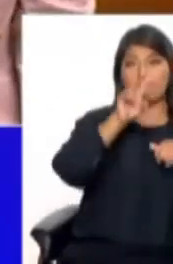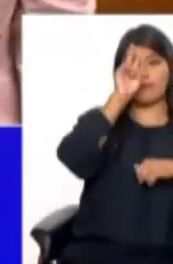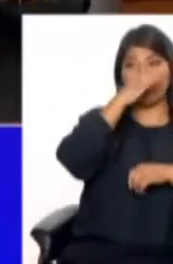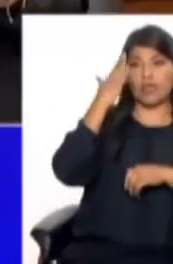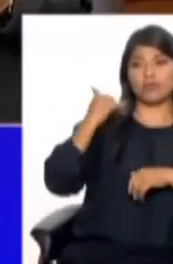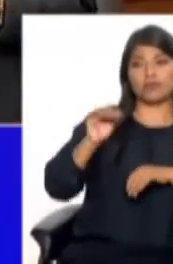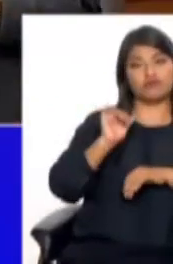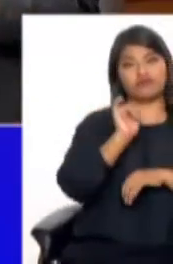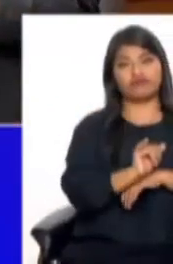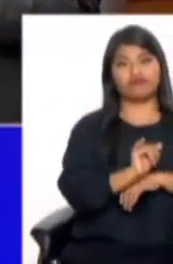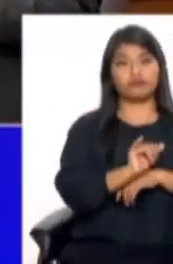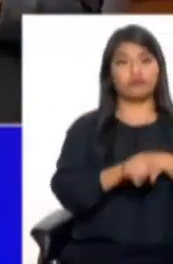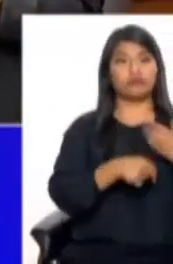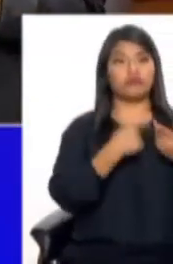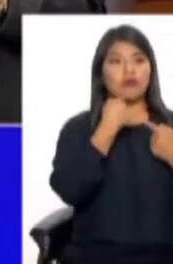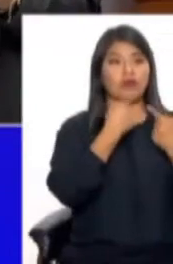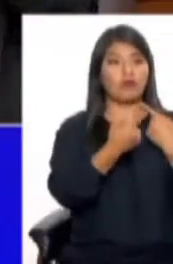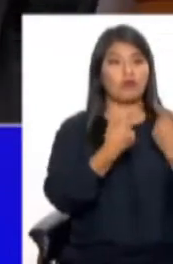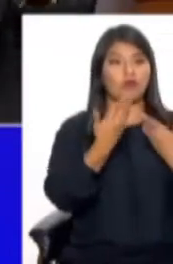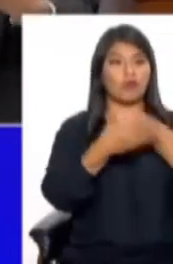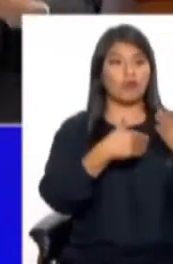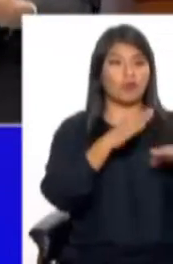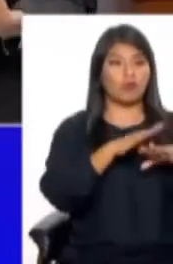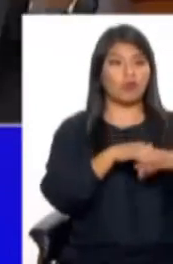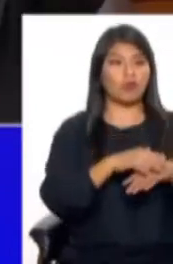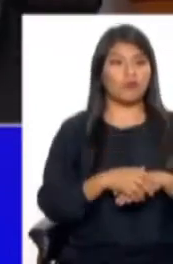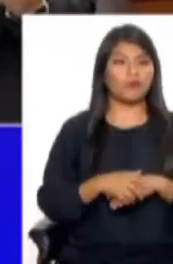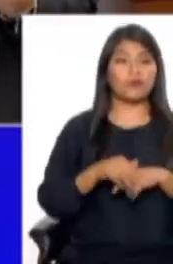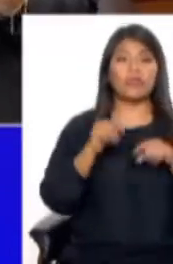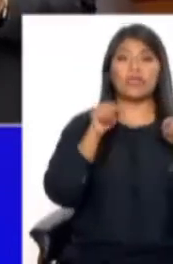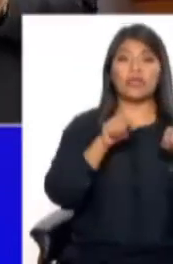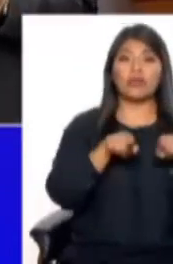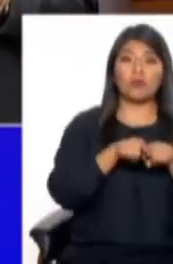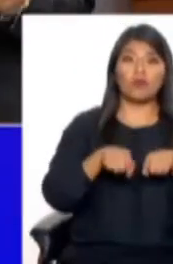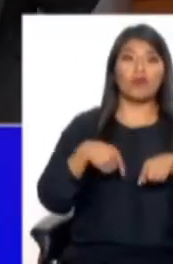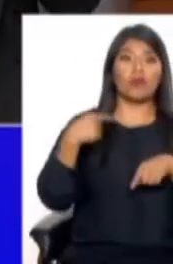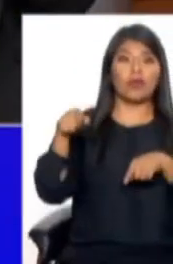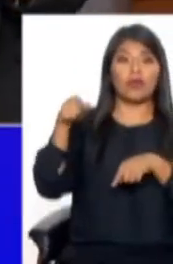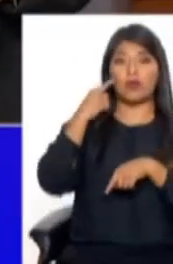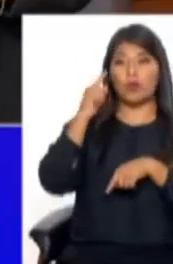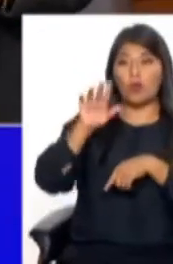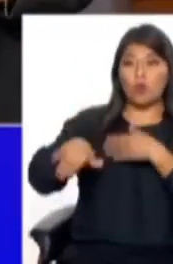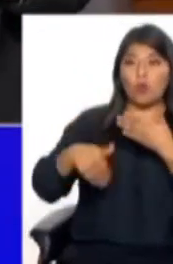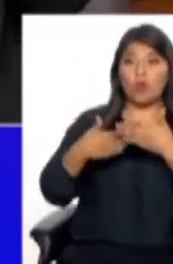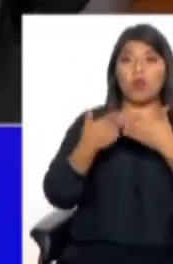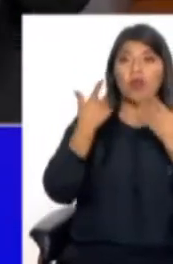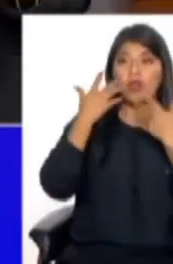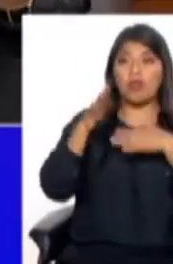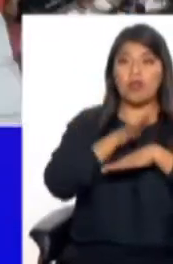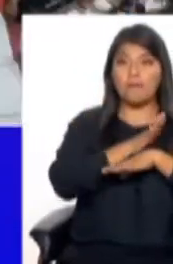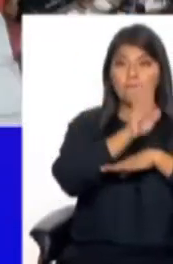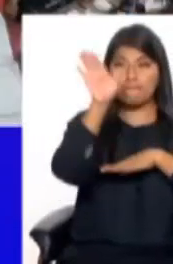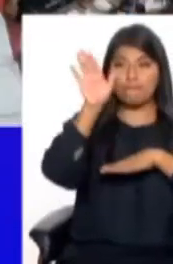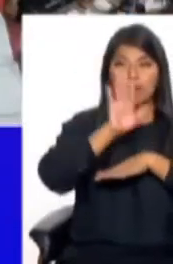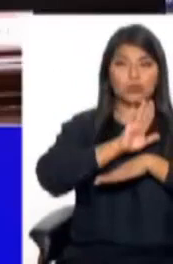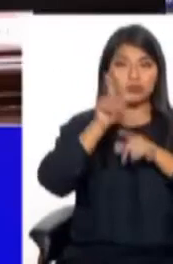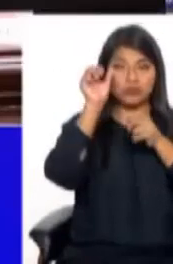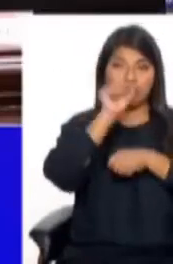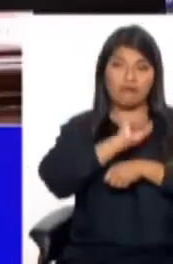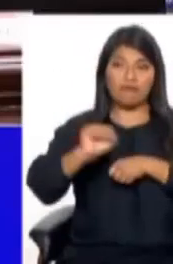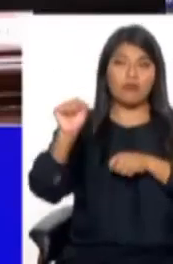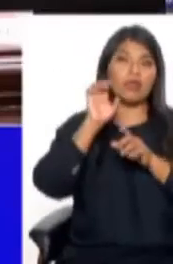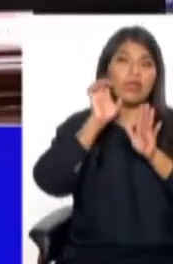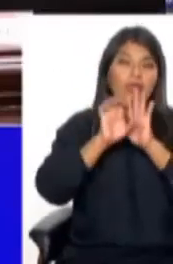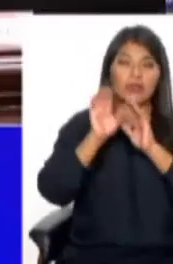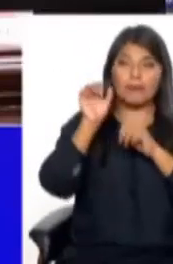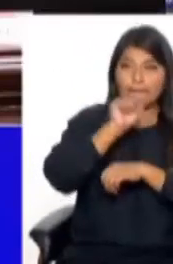señalaron sus argumentos que era inconstitucional, que una vez que ella pise, salga del país, y de